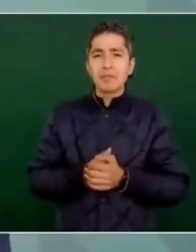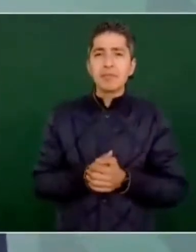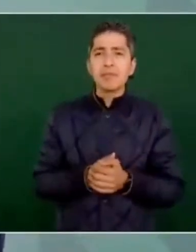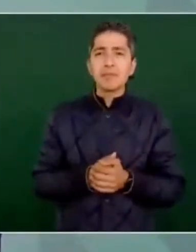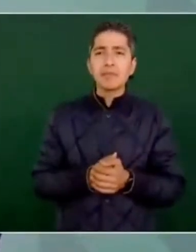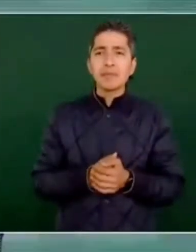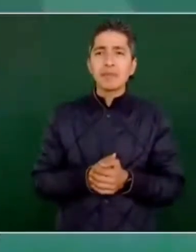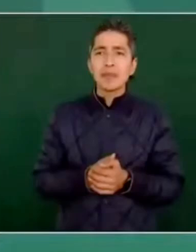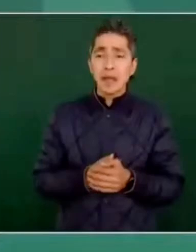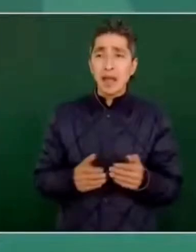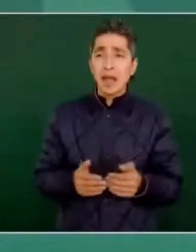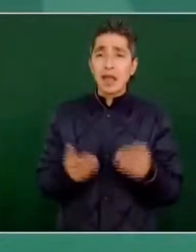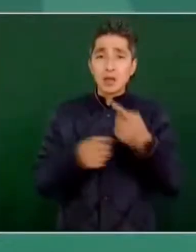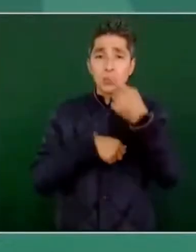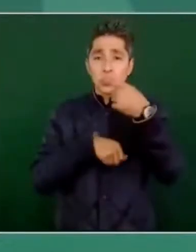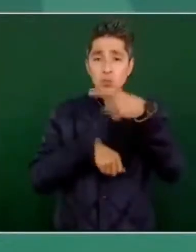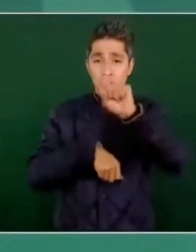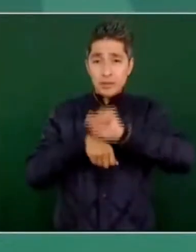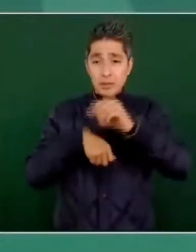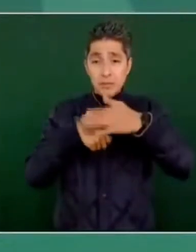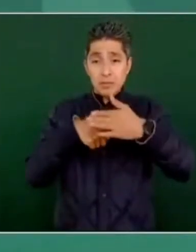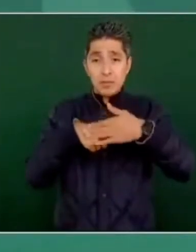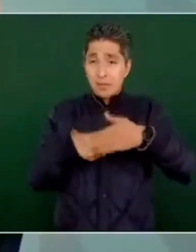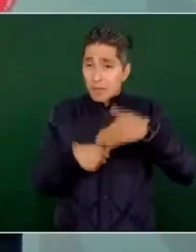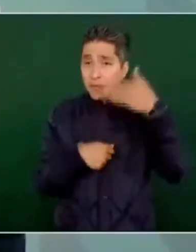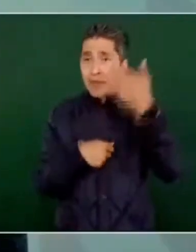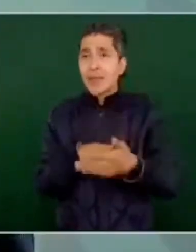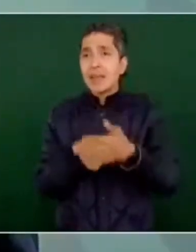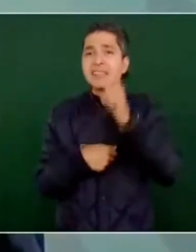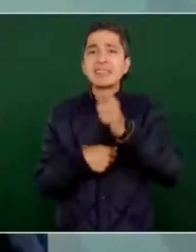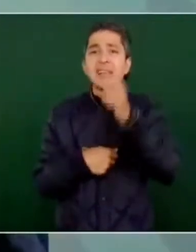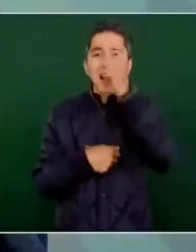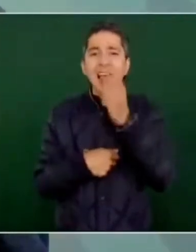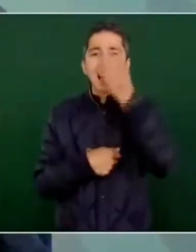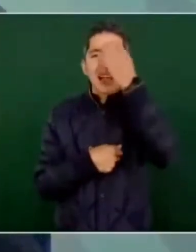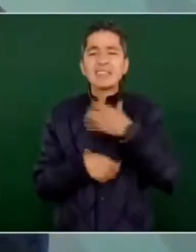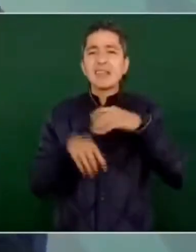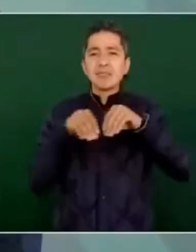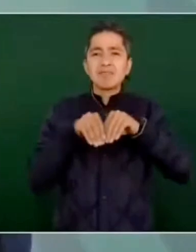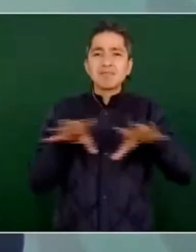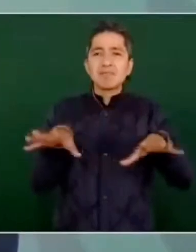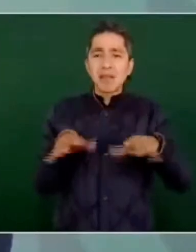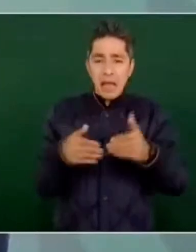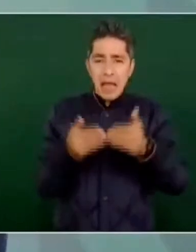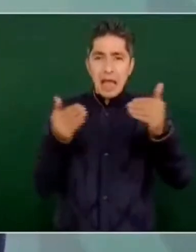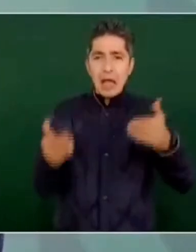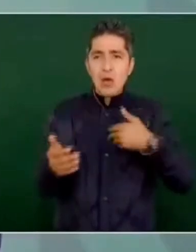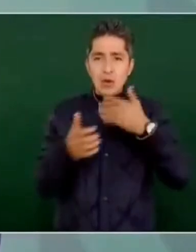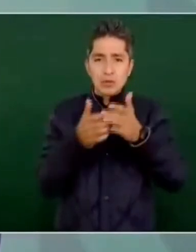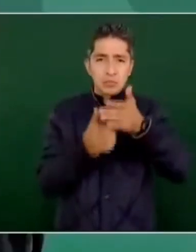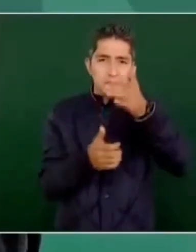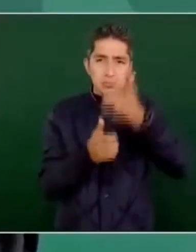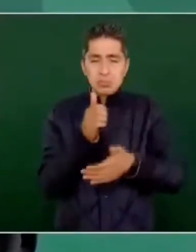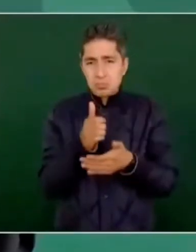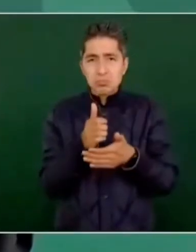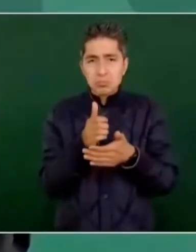Me va a tocar la semana próxima hablar del general Cárdenas. Ahora termino